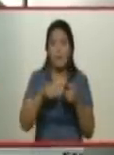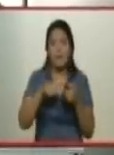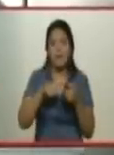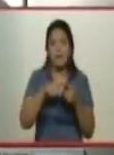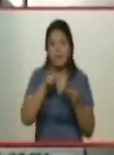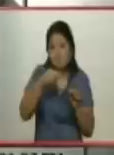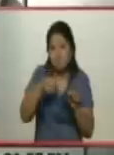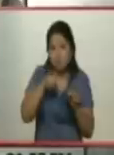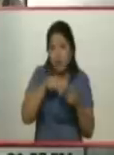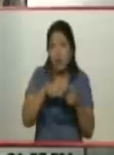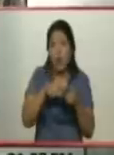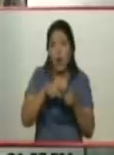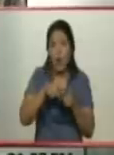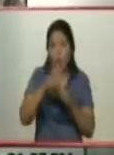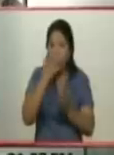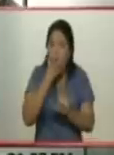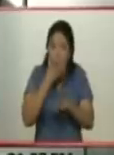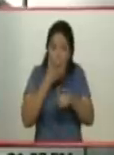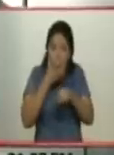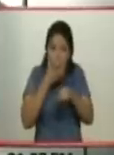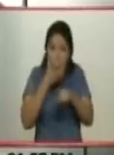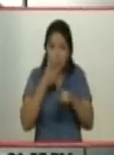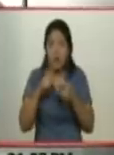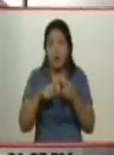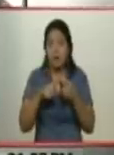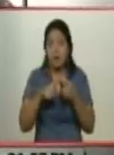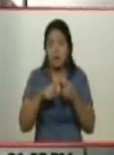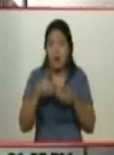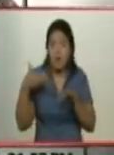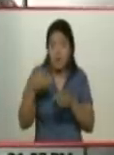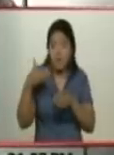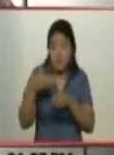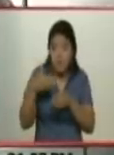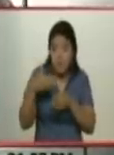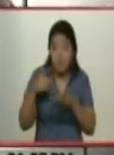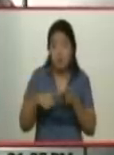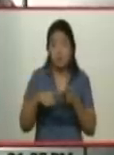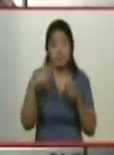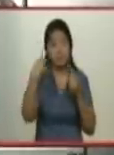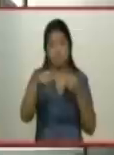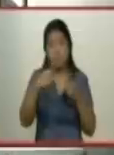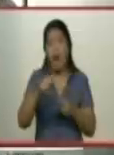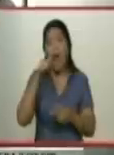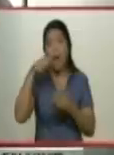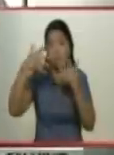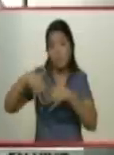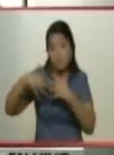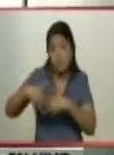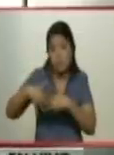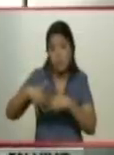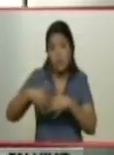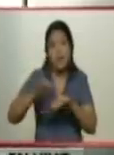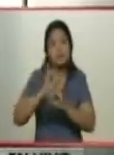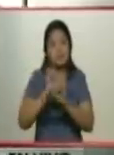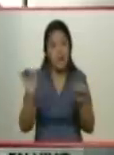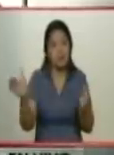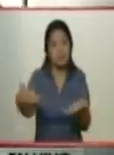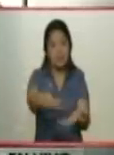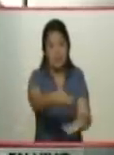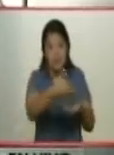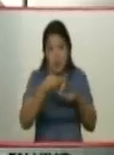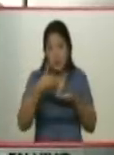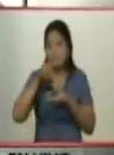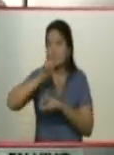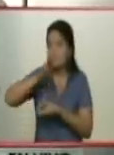máquinas de soldar rotomartillos motosierra esmeriles bombas de agua ya están a la disposición de la